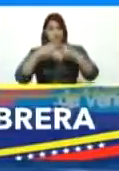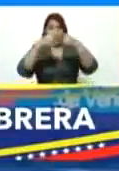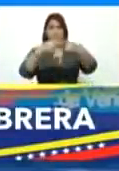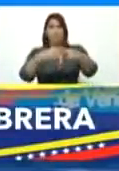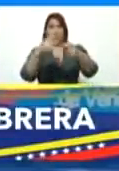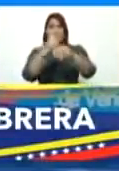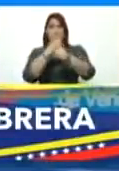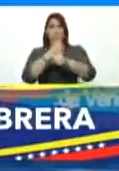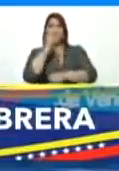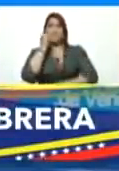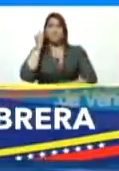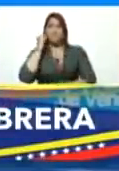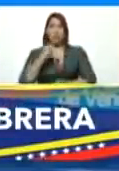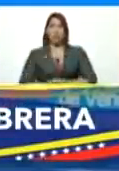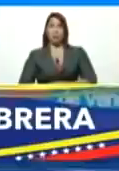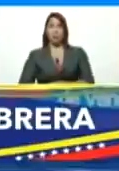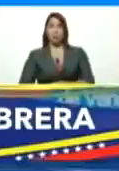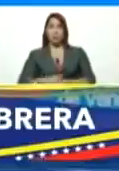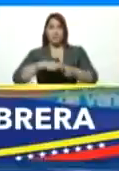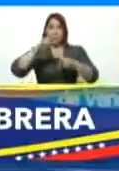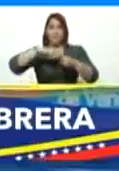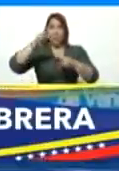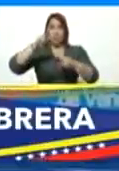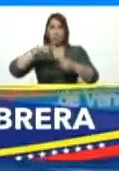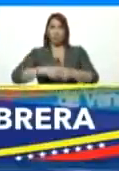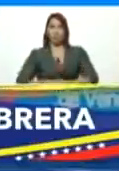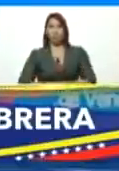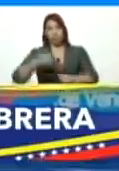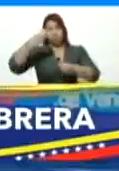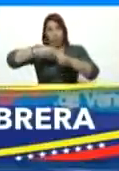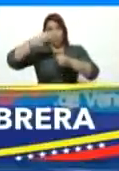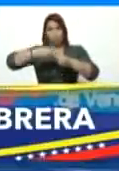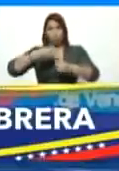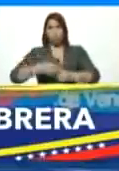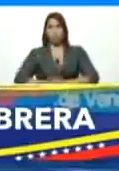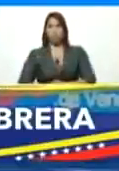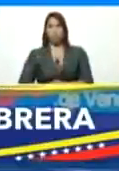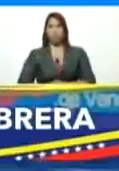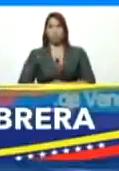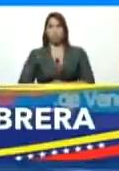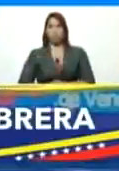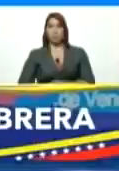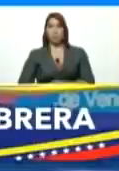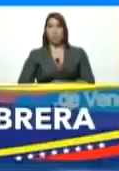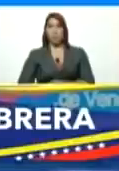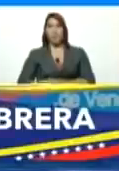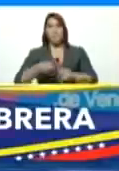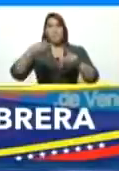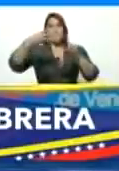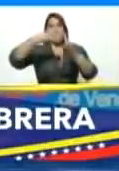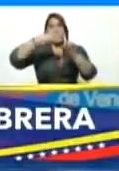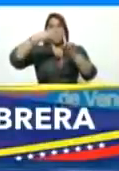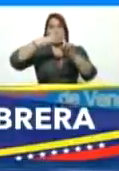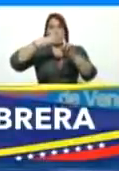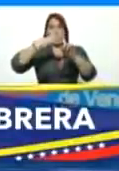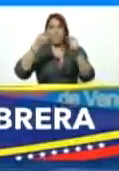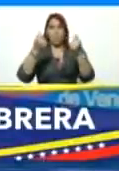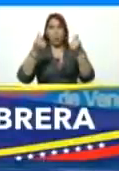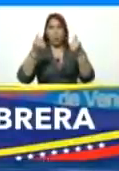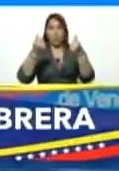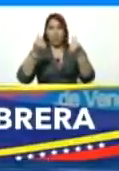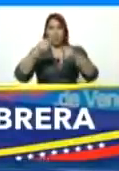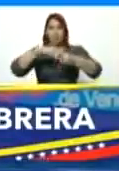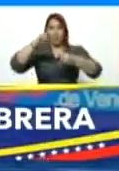en cristo monedas en petro en bitcoin en bolívares digital